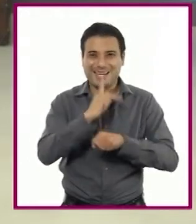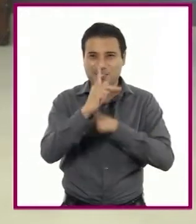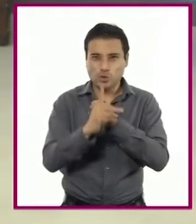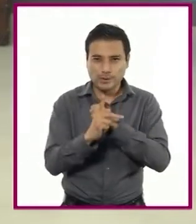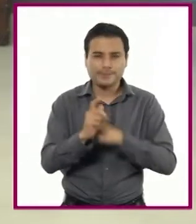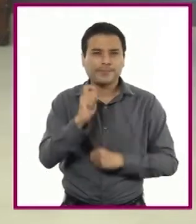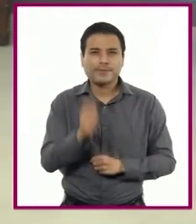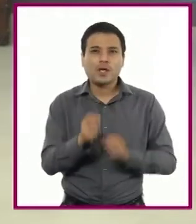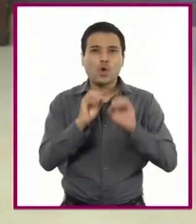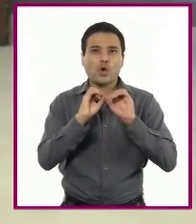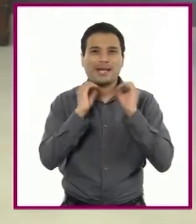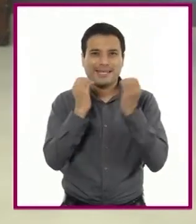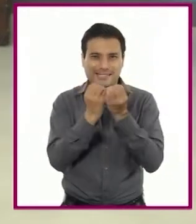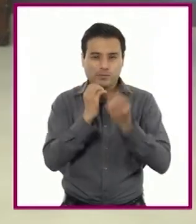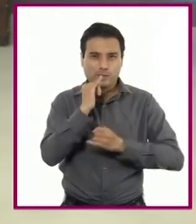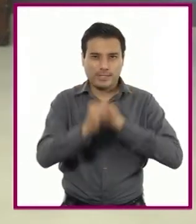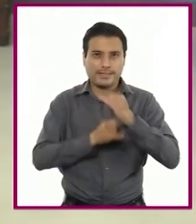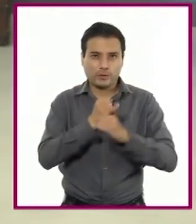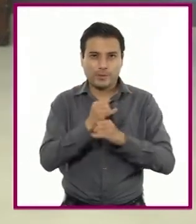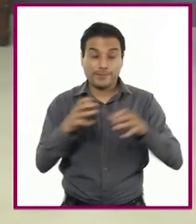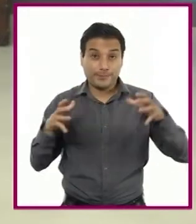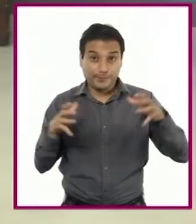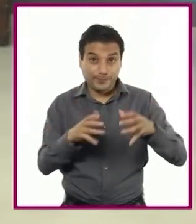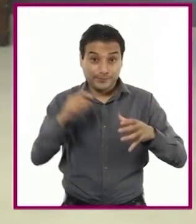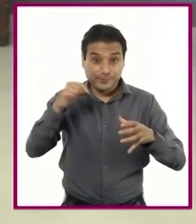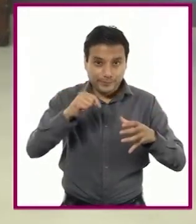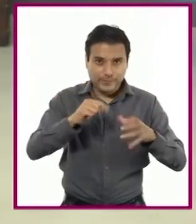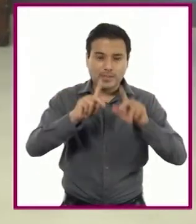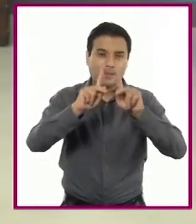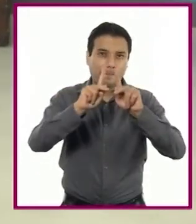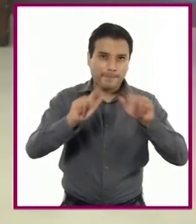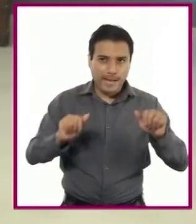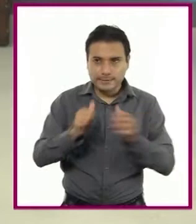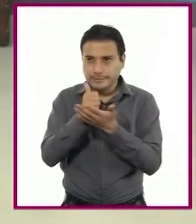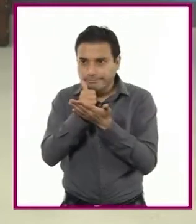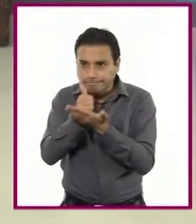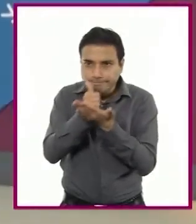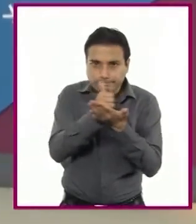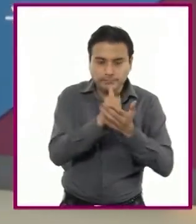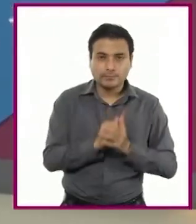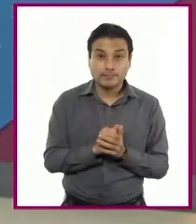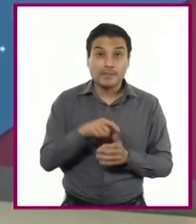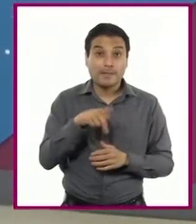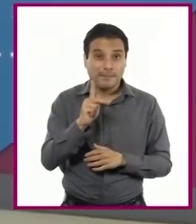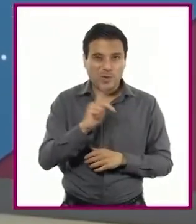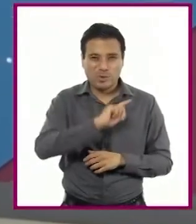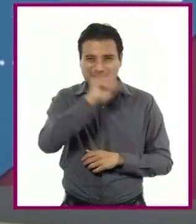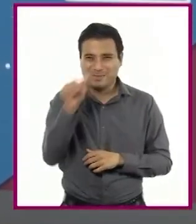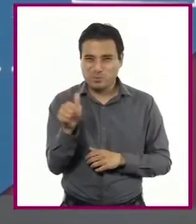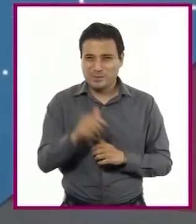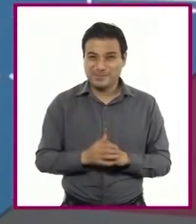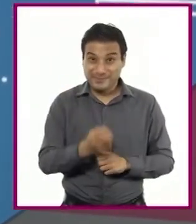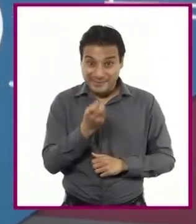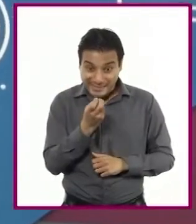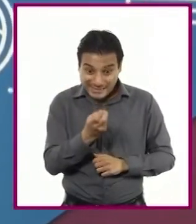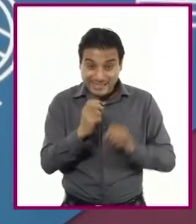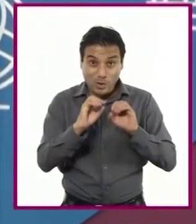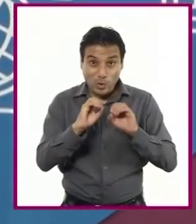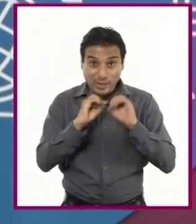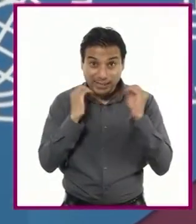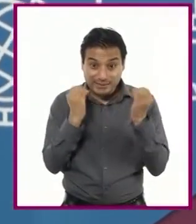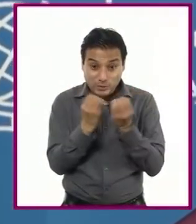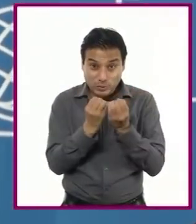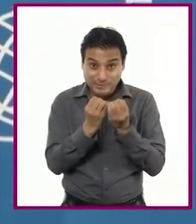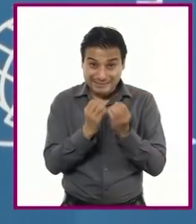internacional encargado de velar por la paz entre los países. Sin embargo, esta organización no